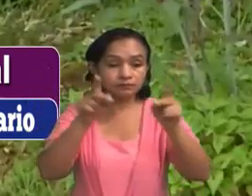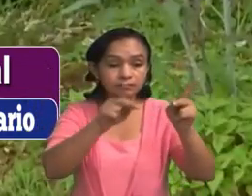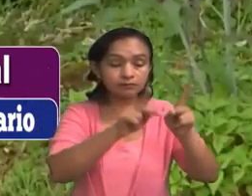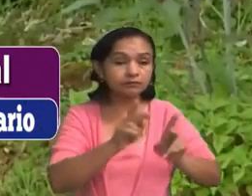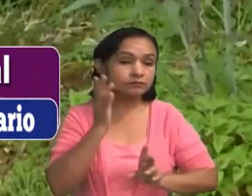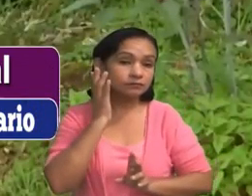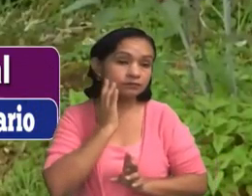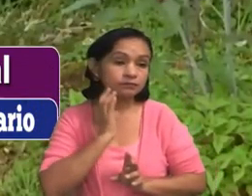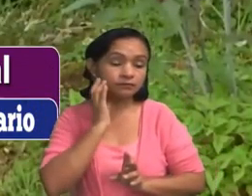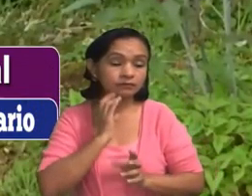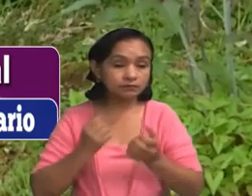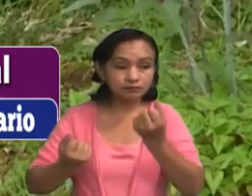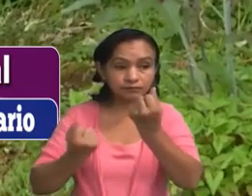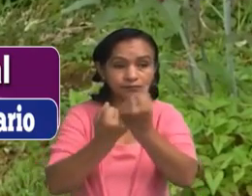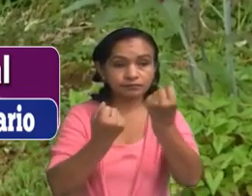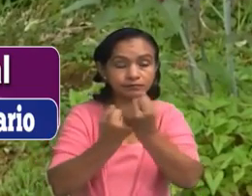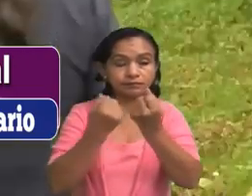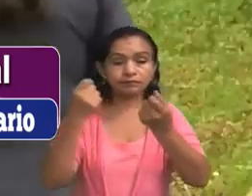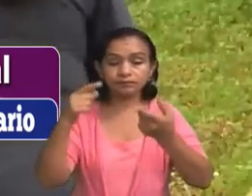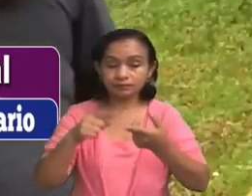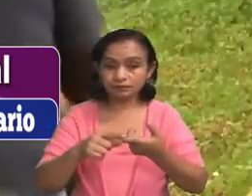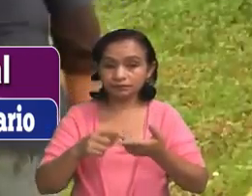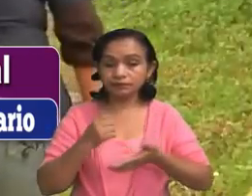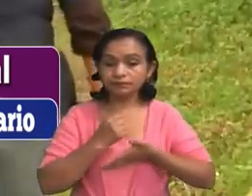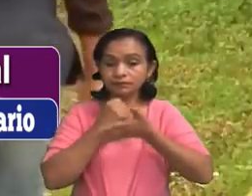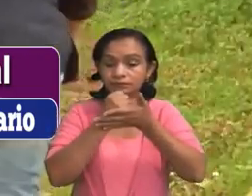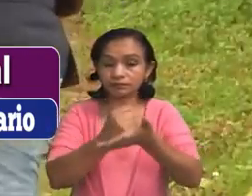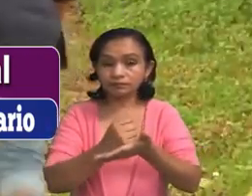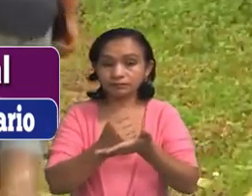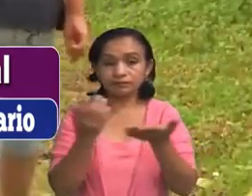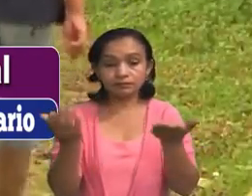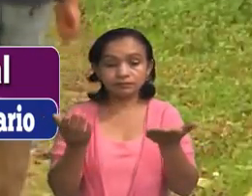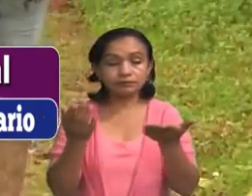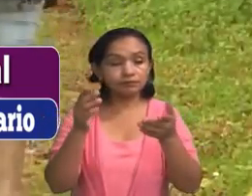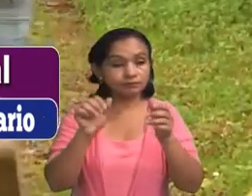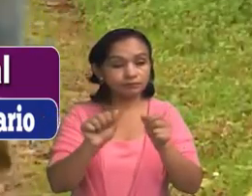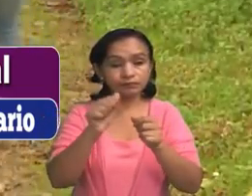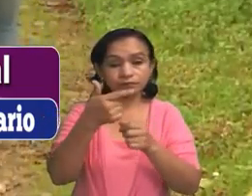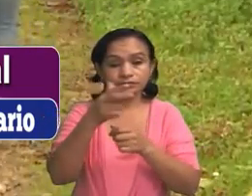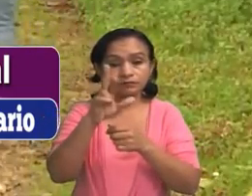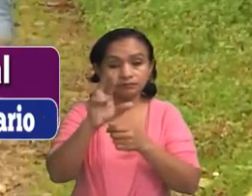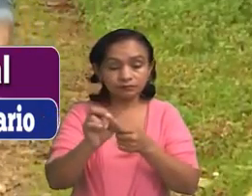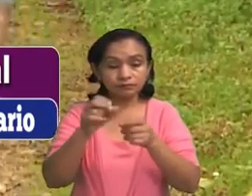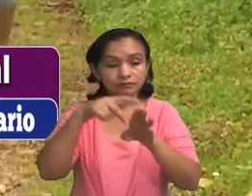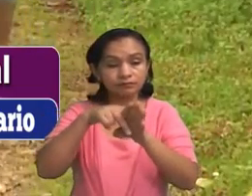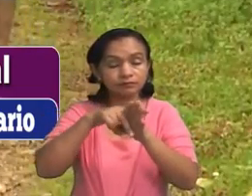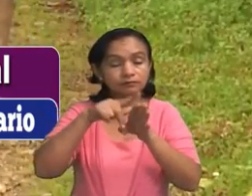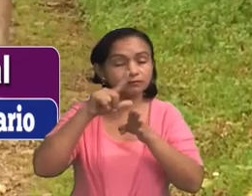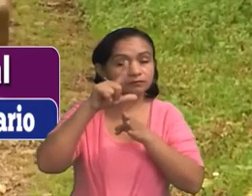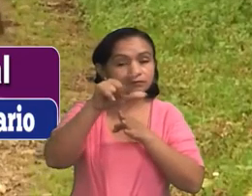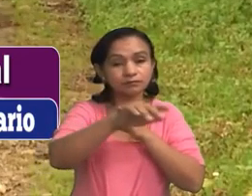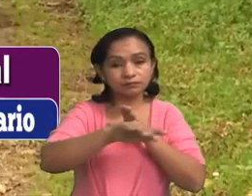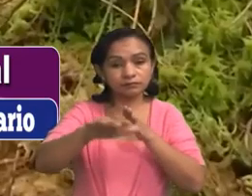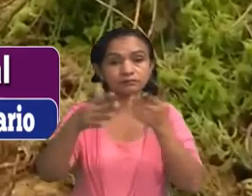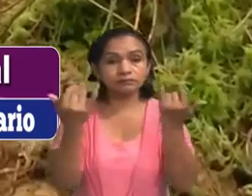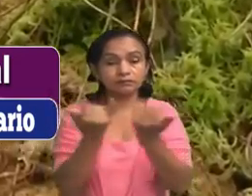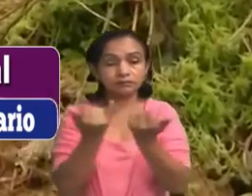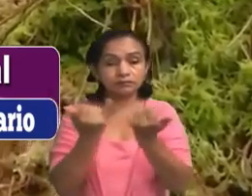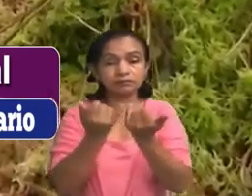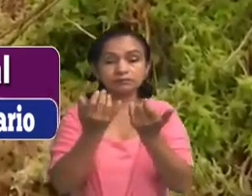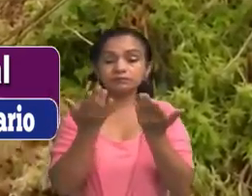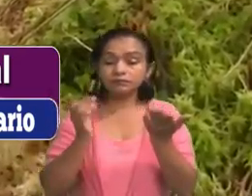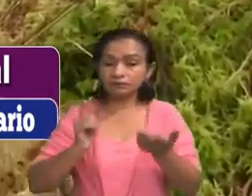la cooperación técnica en sus intervenciones en el agro o en el sector rural, y también vamos a estar